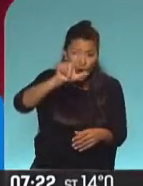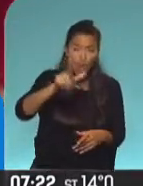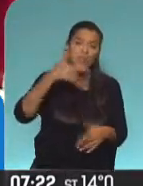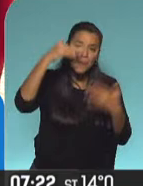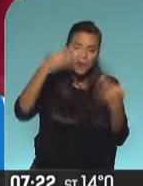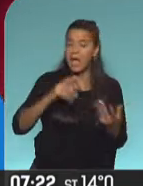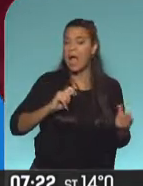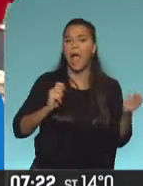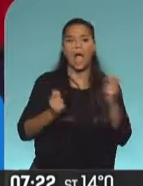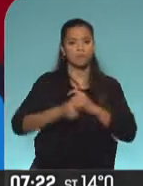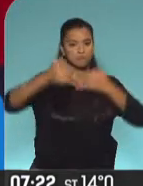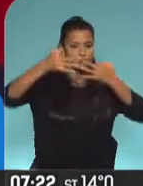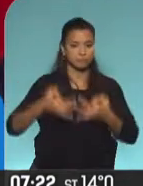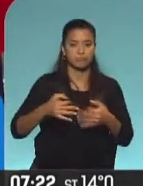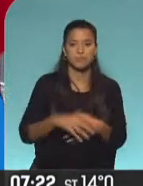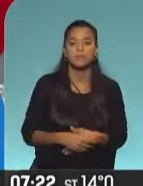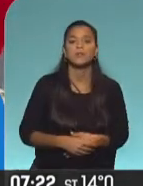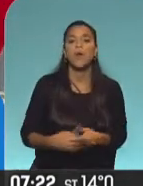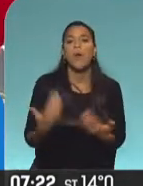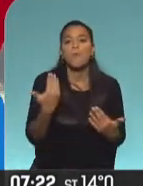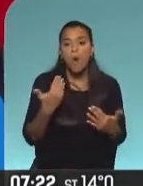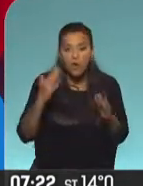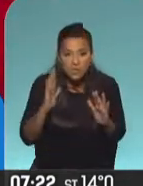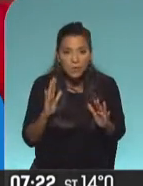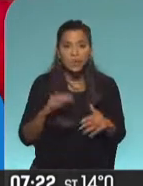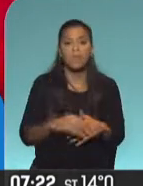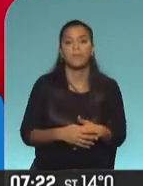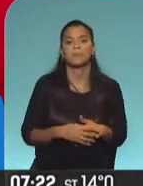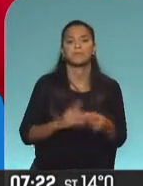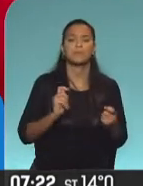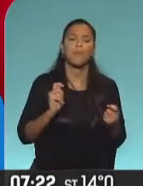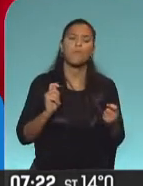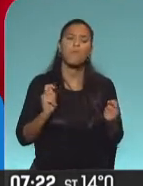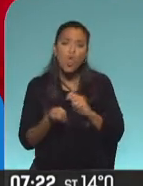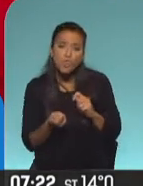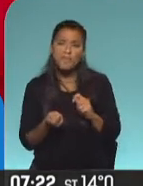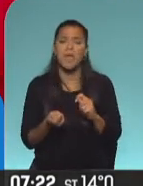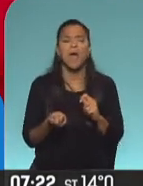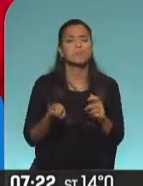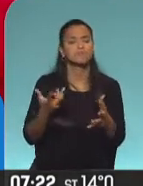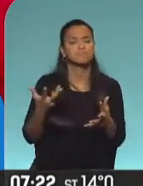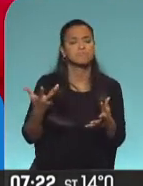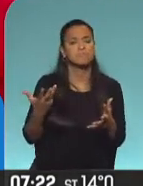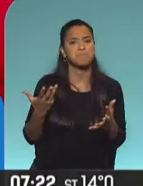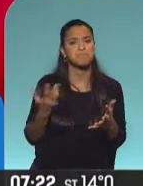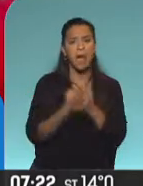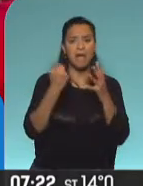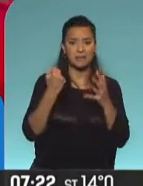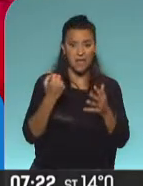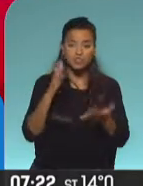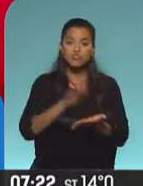transformador o sea tiene la posibilidad de modificar y de impactar sobre el imaginario